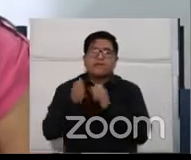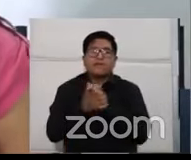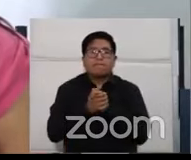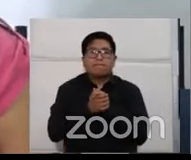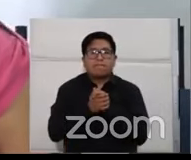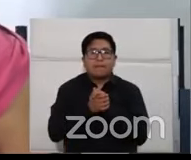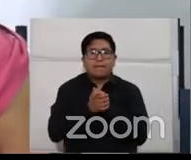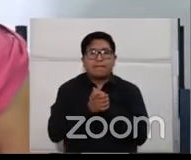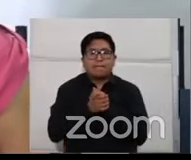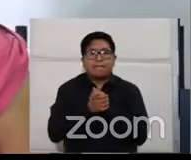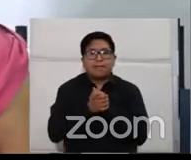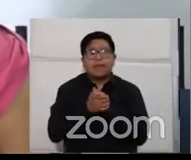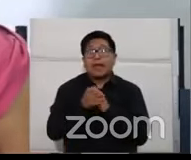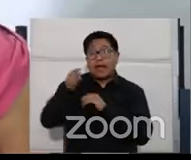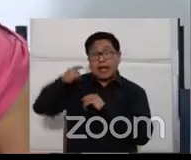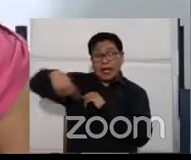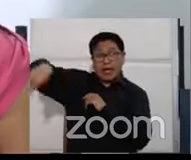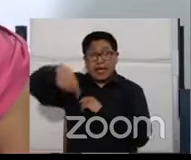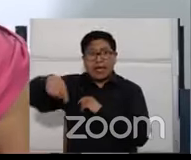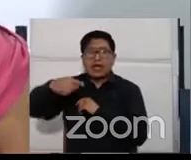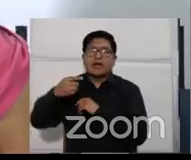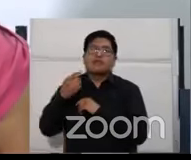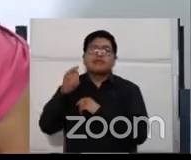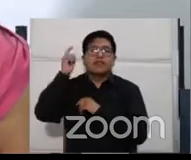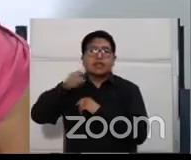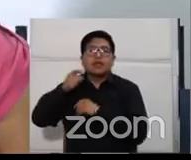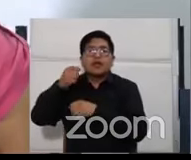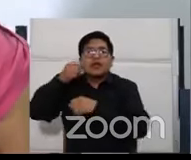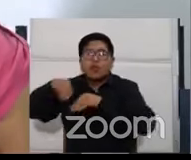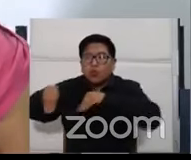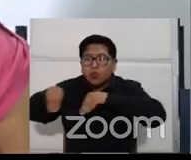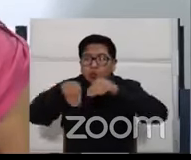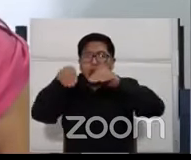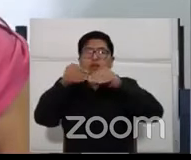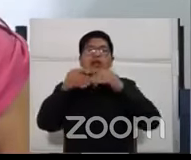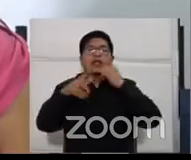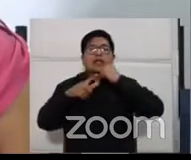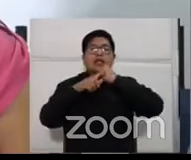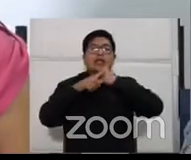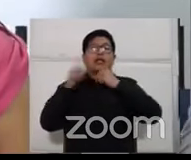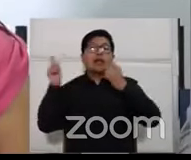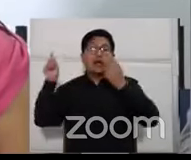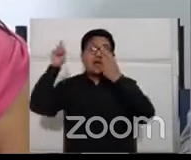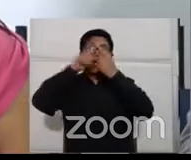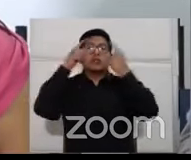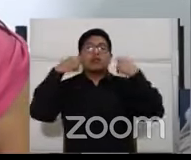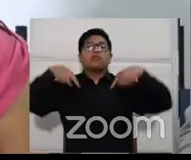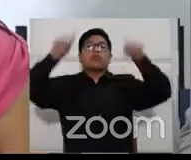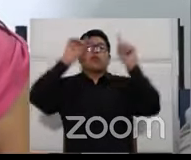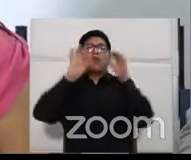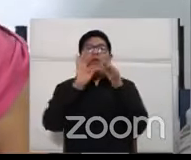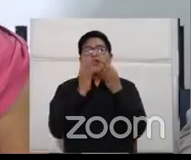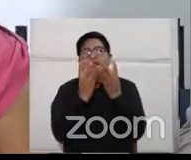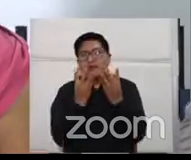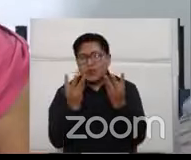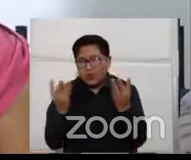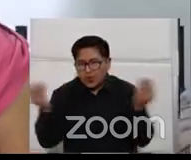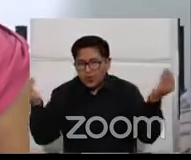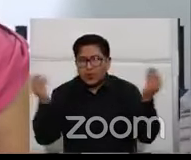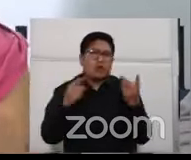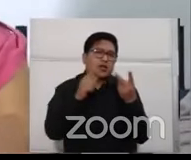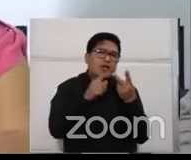son sean actores en horizontalidad para poder encontrar soluciones o contra encontrar salidas a